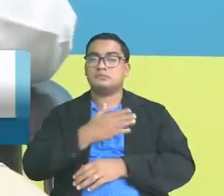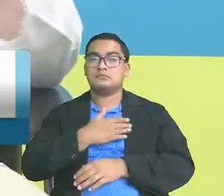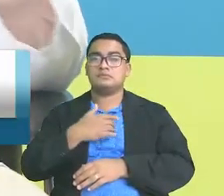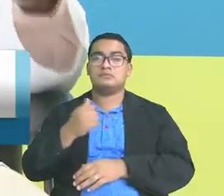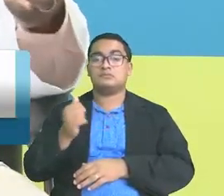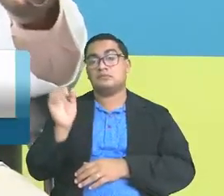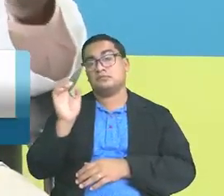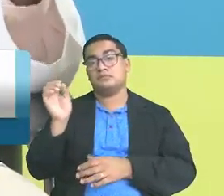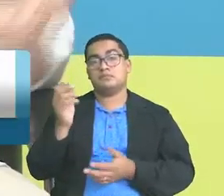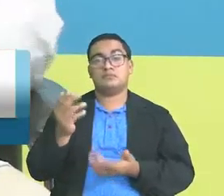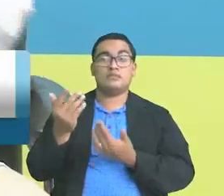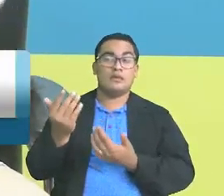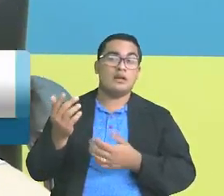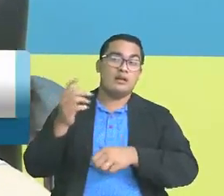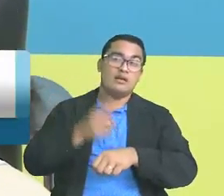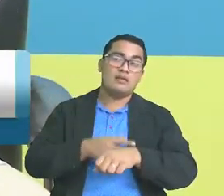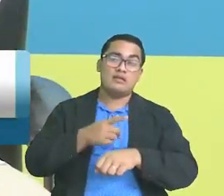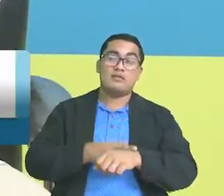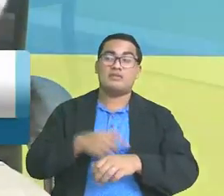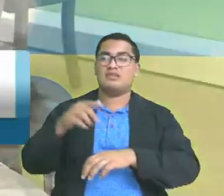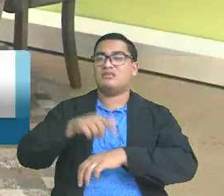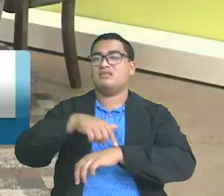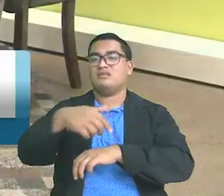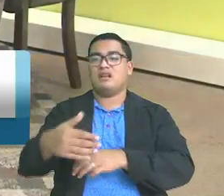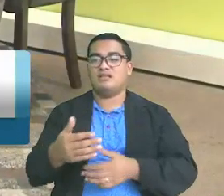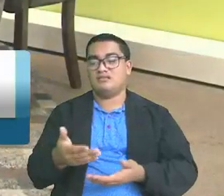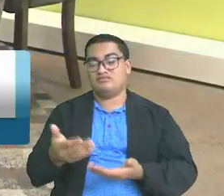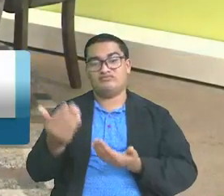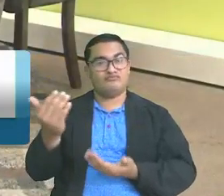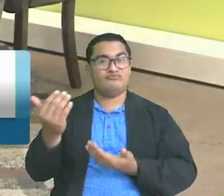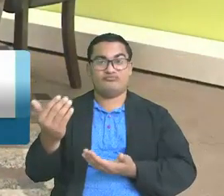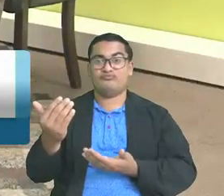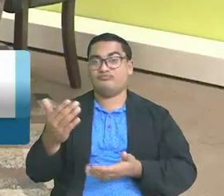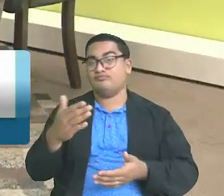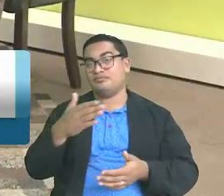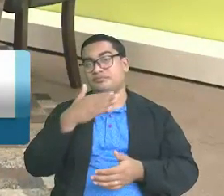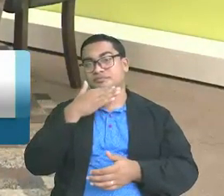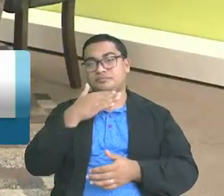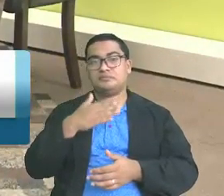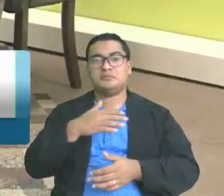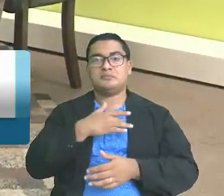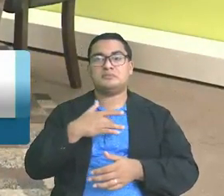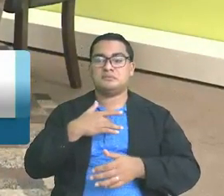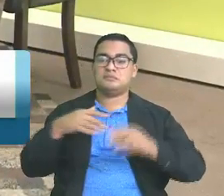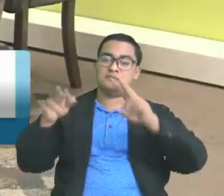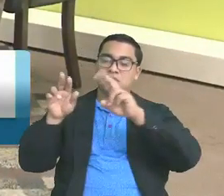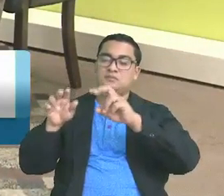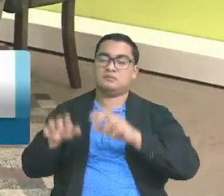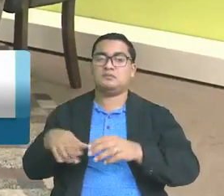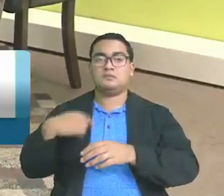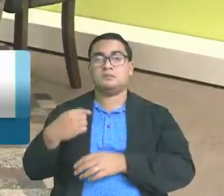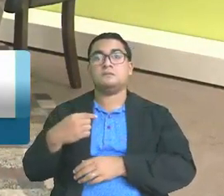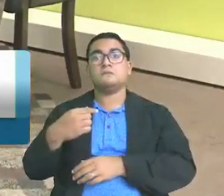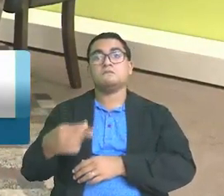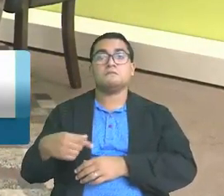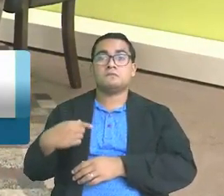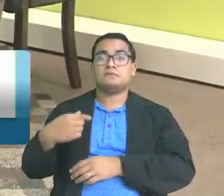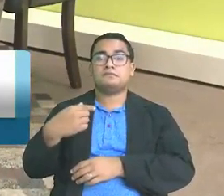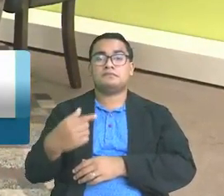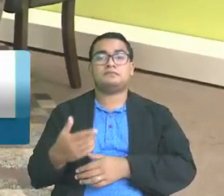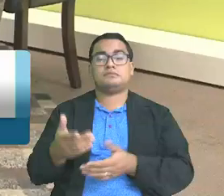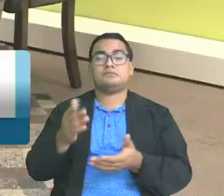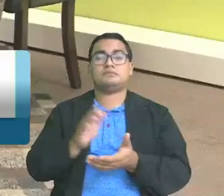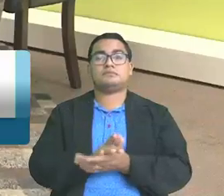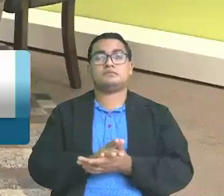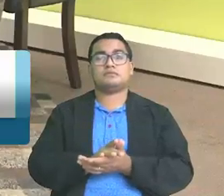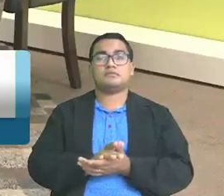o esperamos demasiado y llegamos tarde. ¿Ves? Entonces, sí. Es una revisión de todos los días, entonces. Ahí es. Todos los días tiene que estar pendiente el padre. A